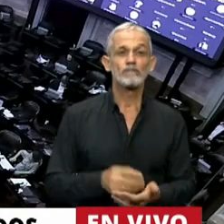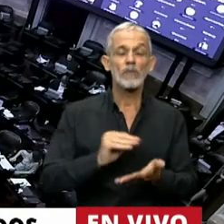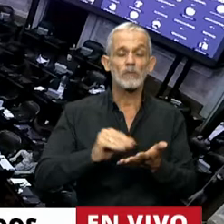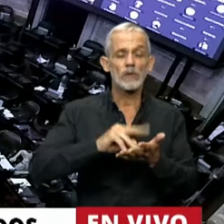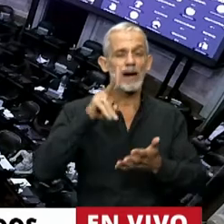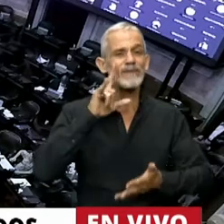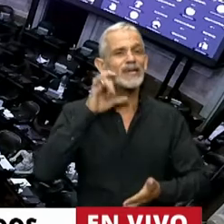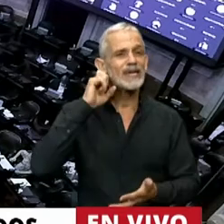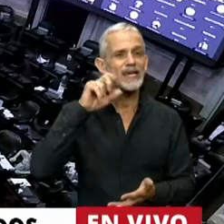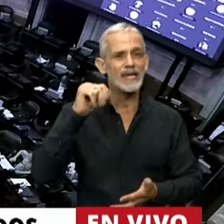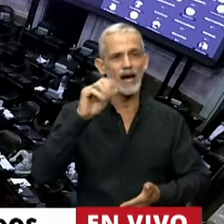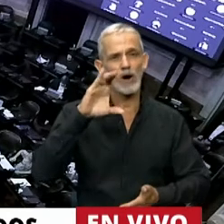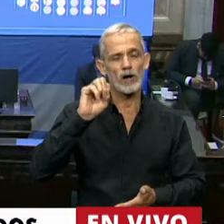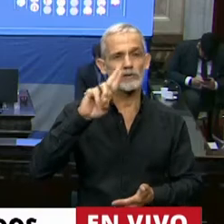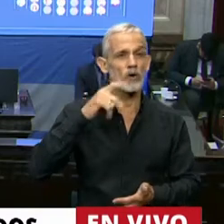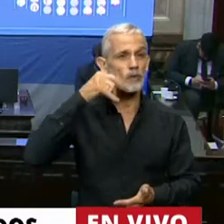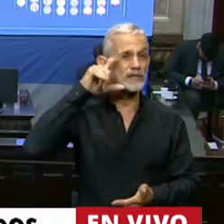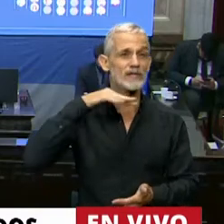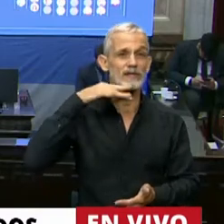Diputada Virginia Cornejo.